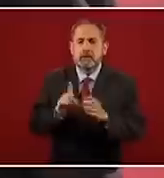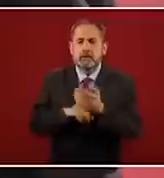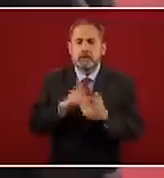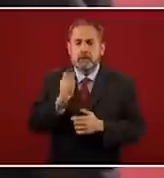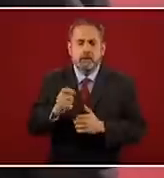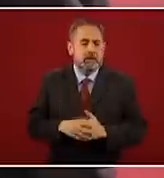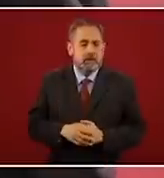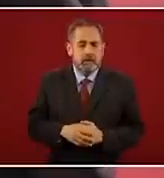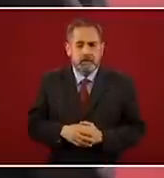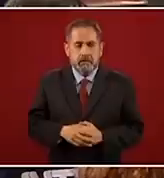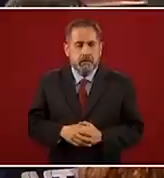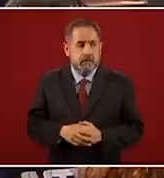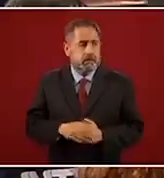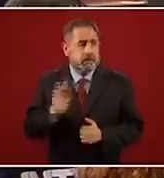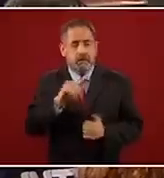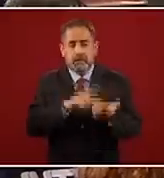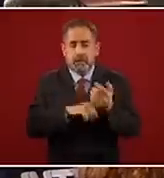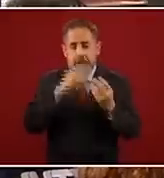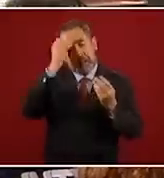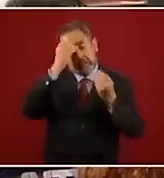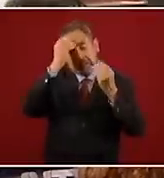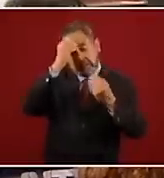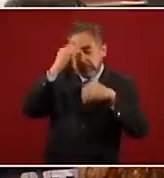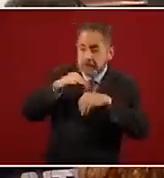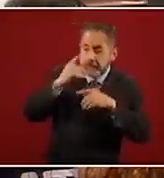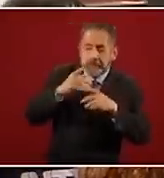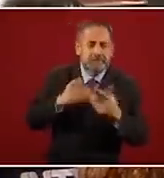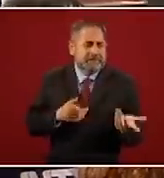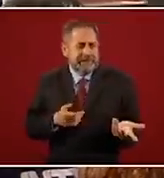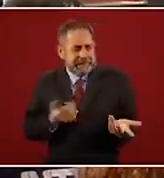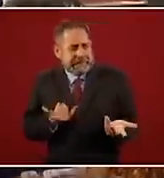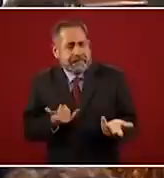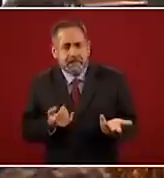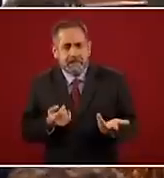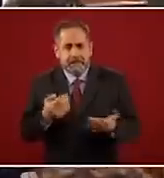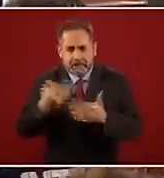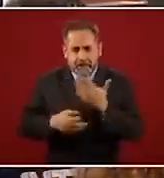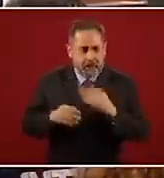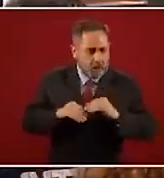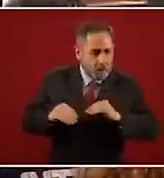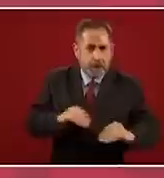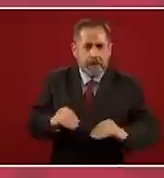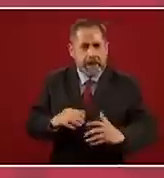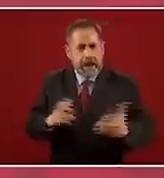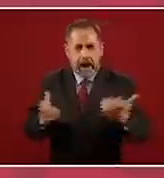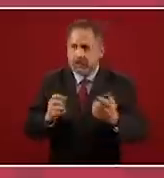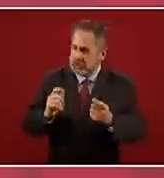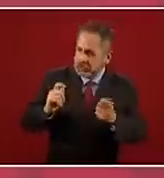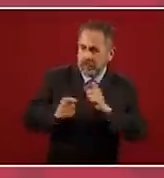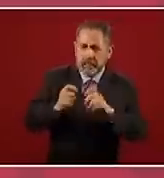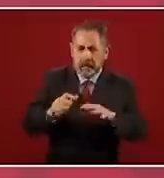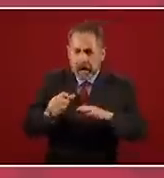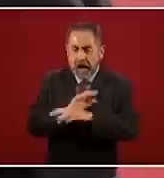a el análisis de la realidad, pero no hacen nada por transformar